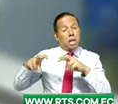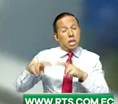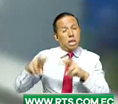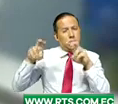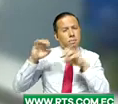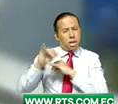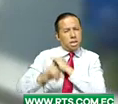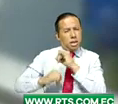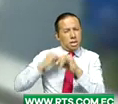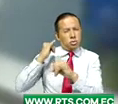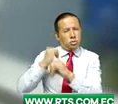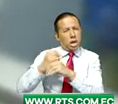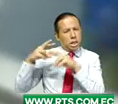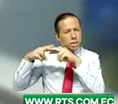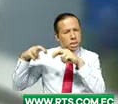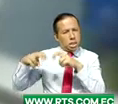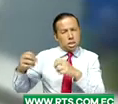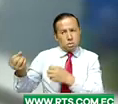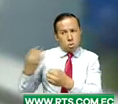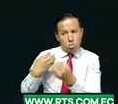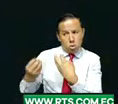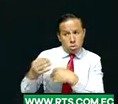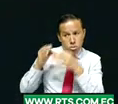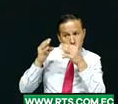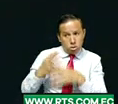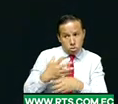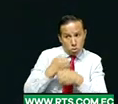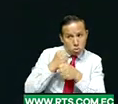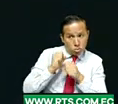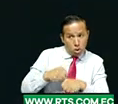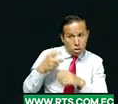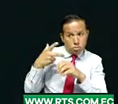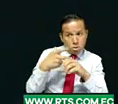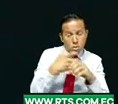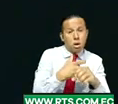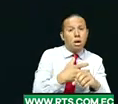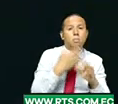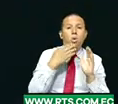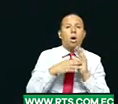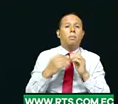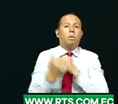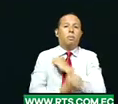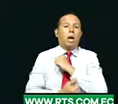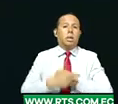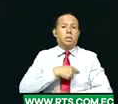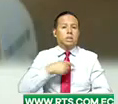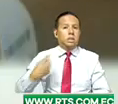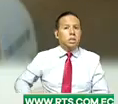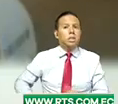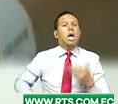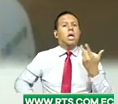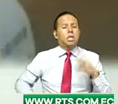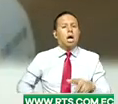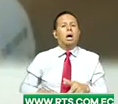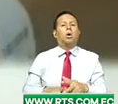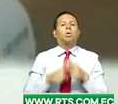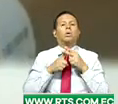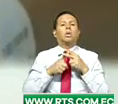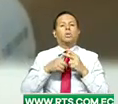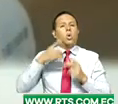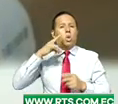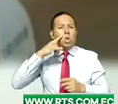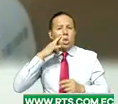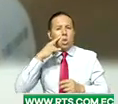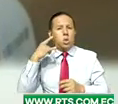organismos internacionales sean seguras. De momento, China es uno de los países en incluir a niños desde los 3 años en